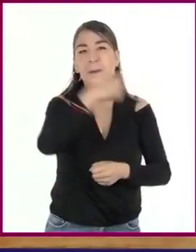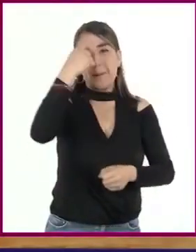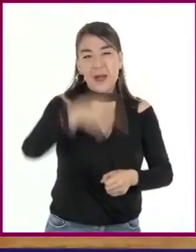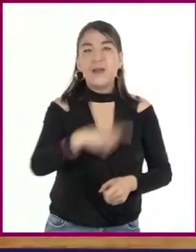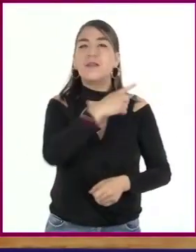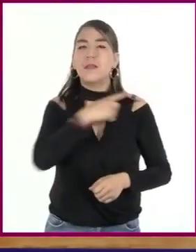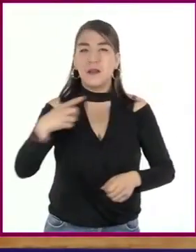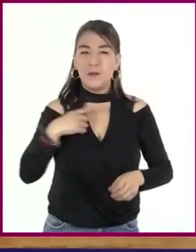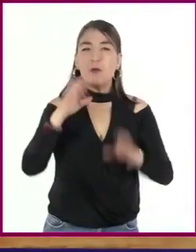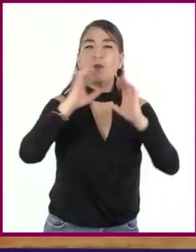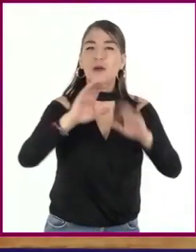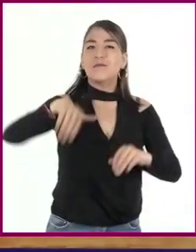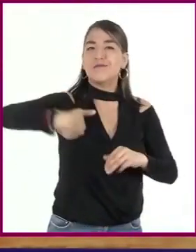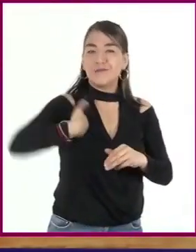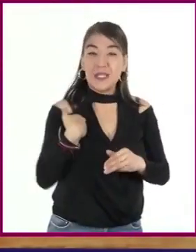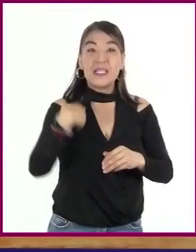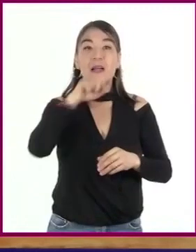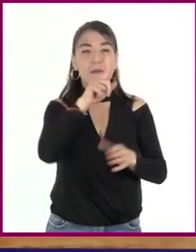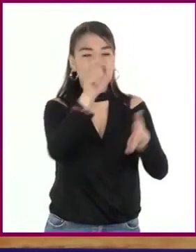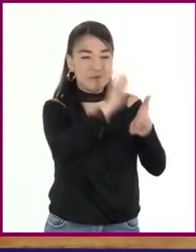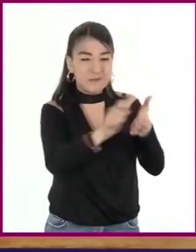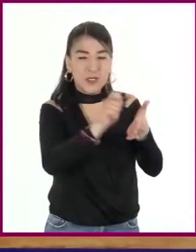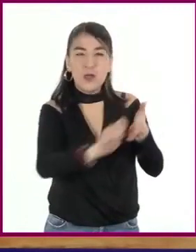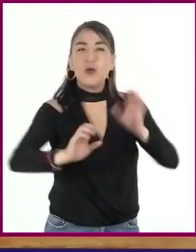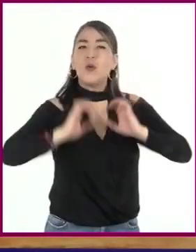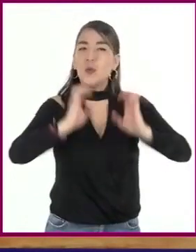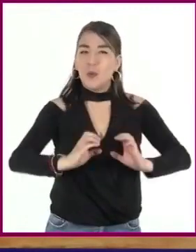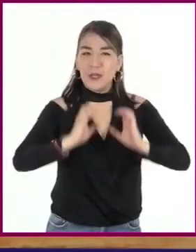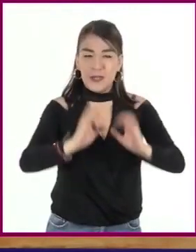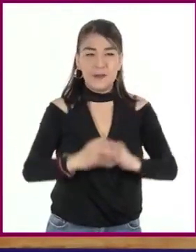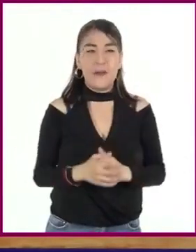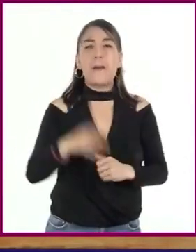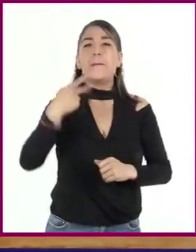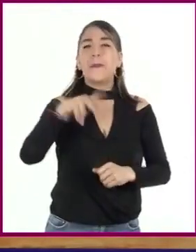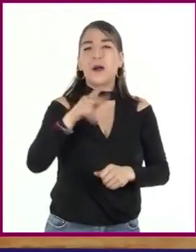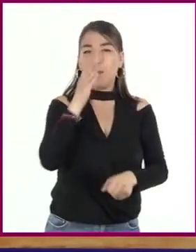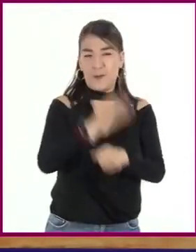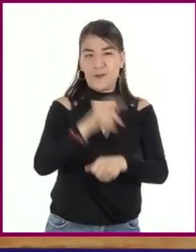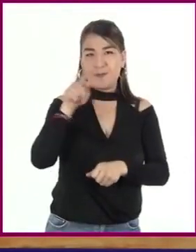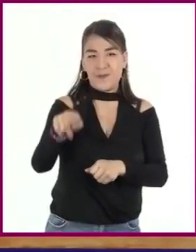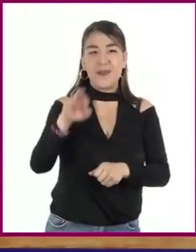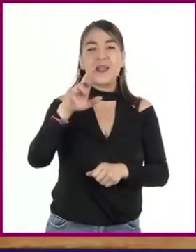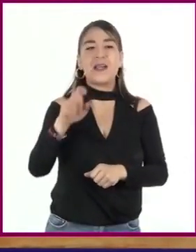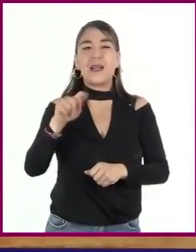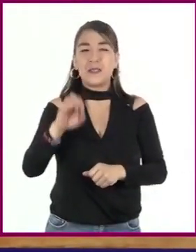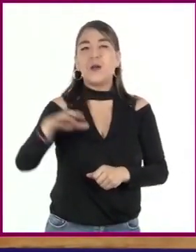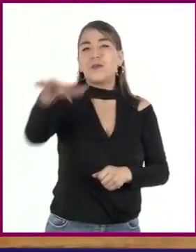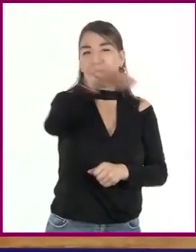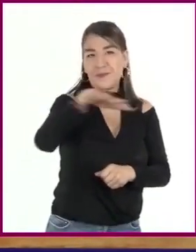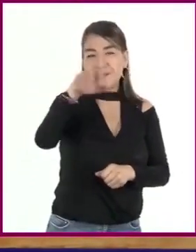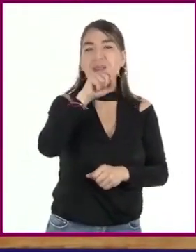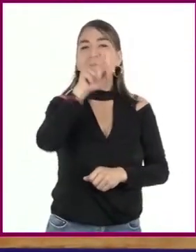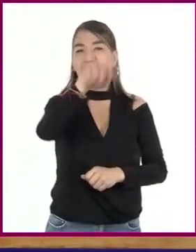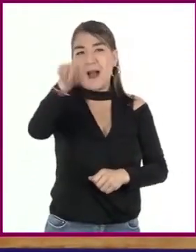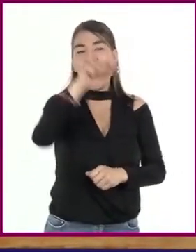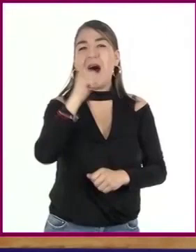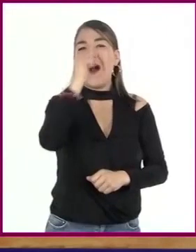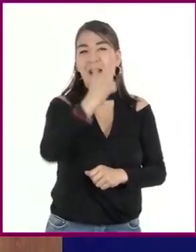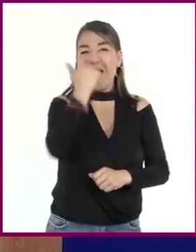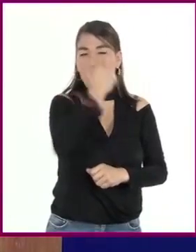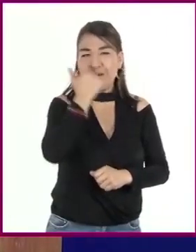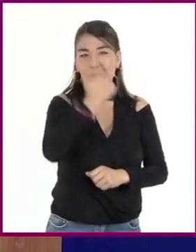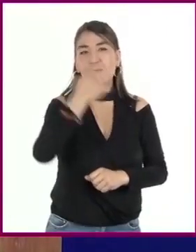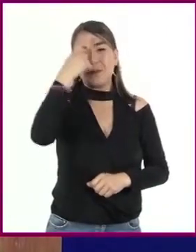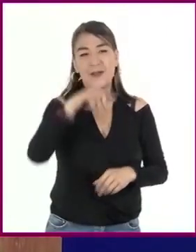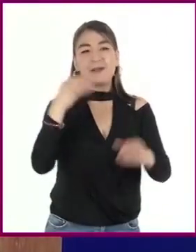guardarlos y llenarlos con cuidado. Pero, ¿qué te parece si te propongo un reto a ti y a las alumnas y alumnos que siguen esta